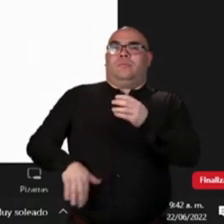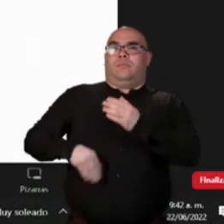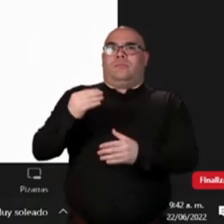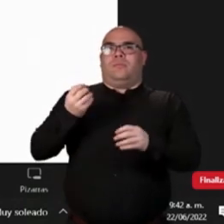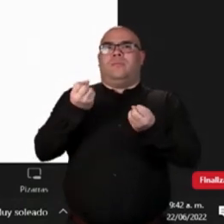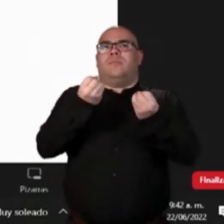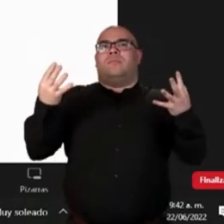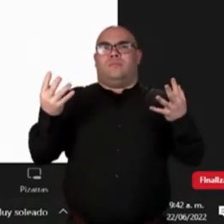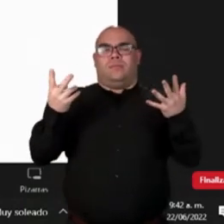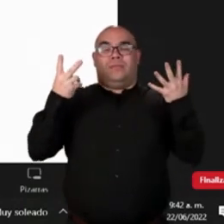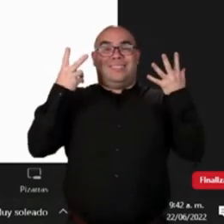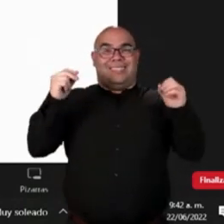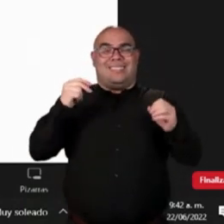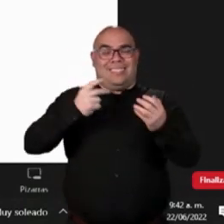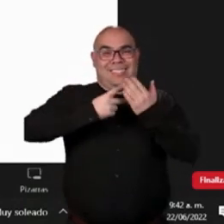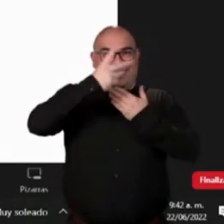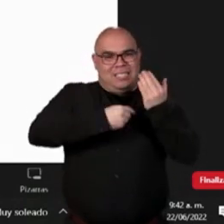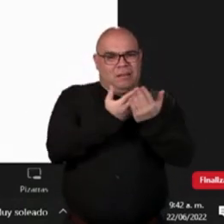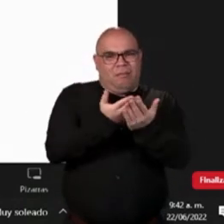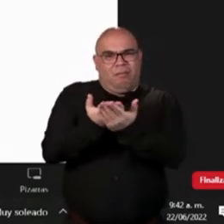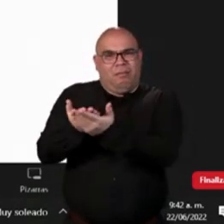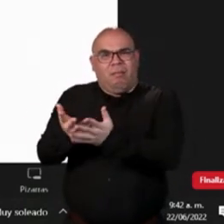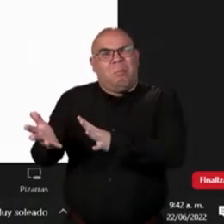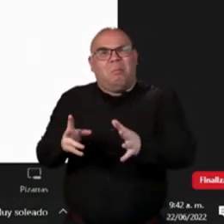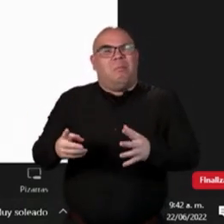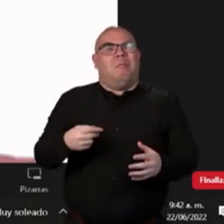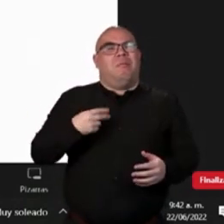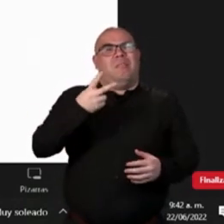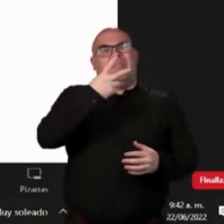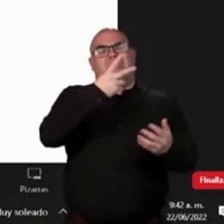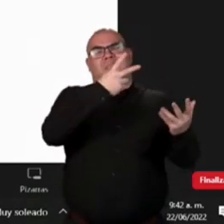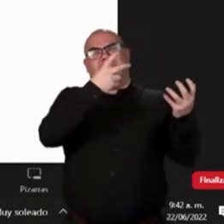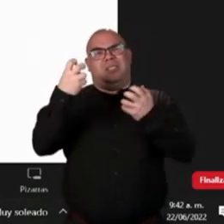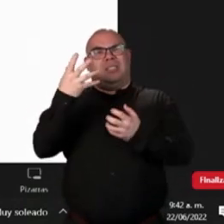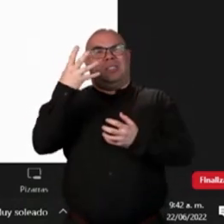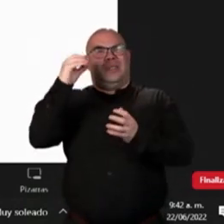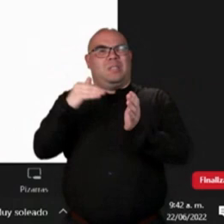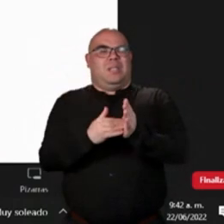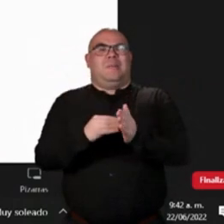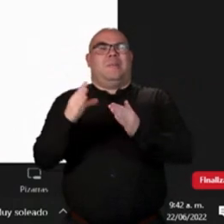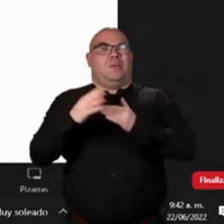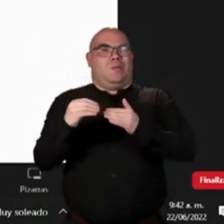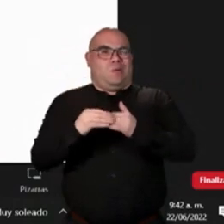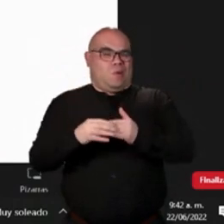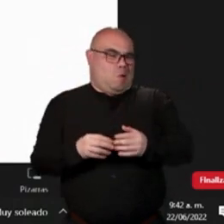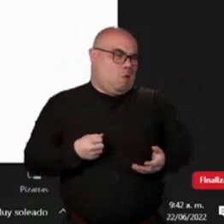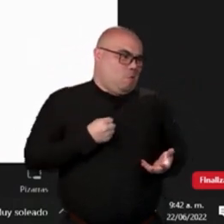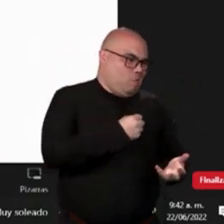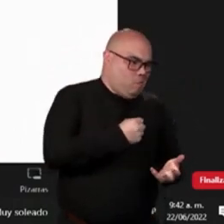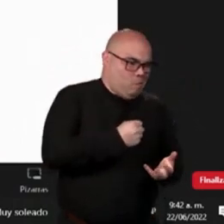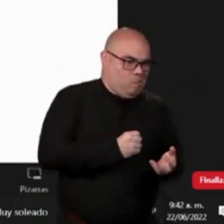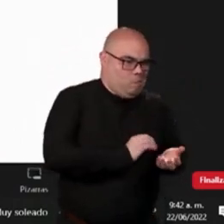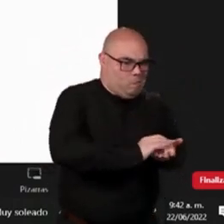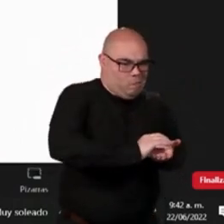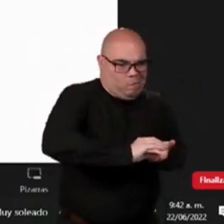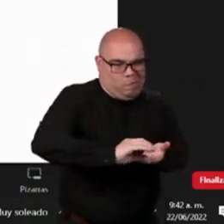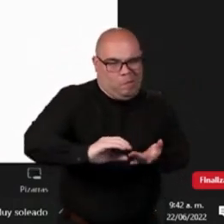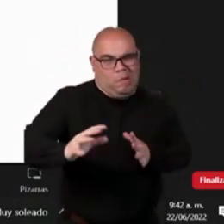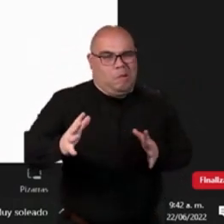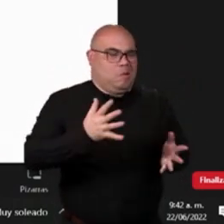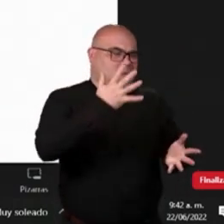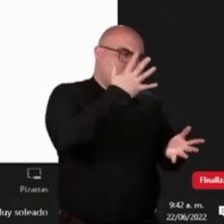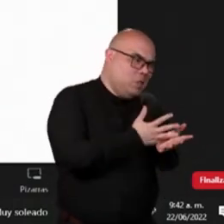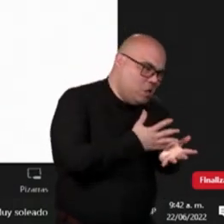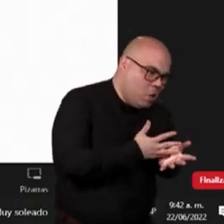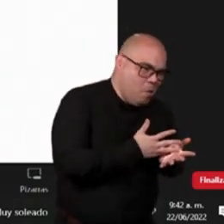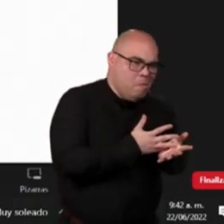proyectos con alrededor de $750,000 repartidos entre esos 70 proyectos, unos con $5,000 y